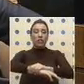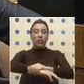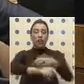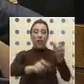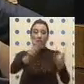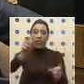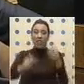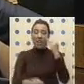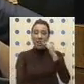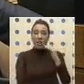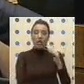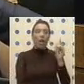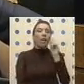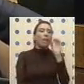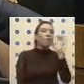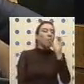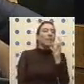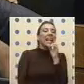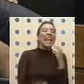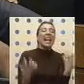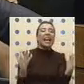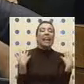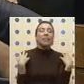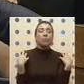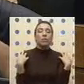comenzaron a buscar las responsabilidades